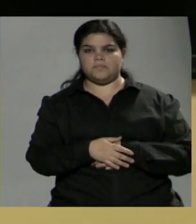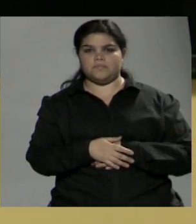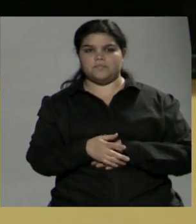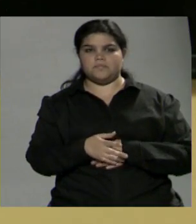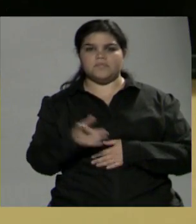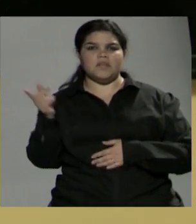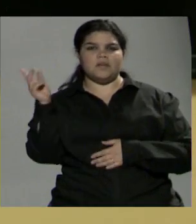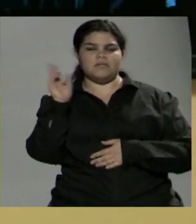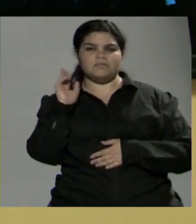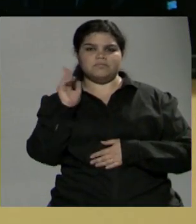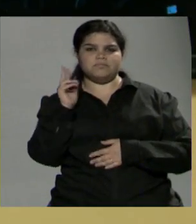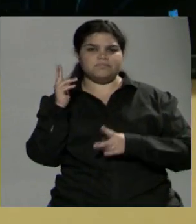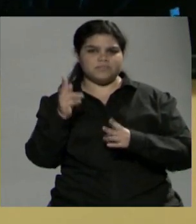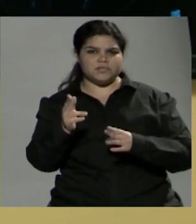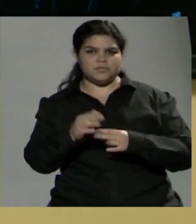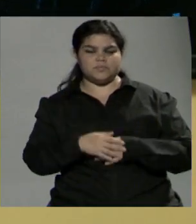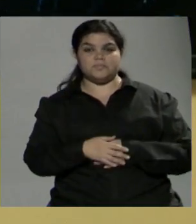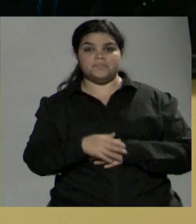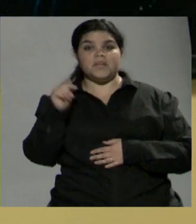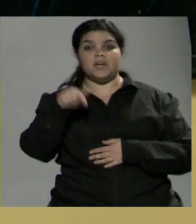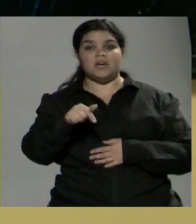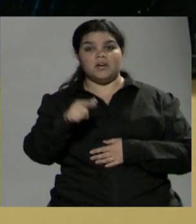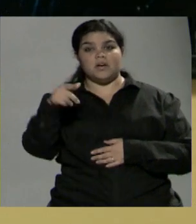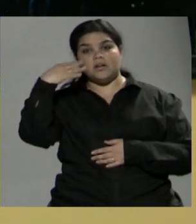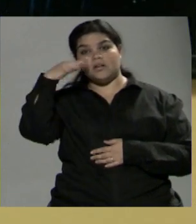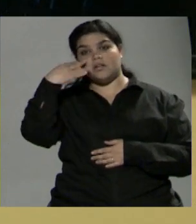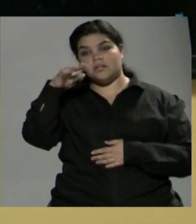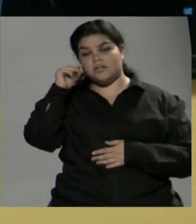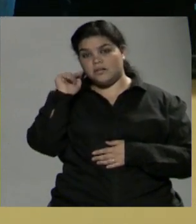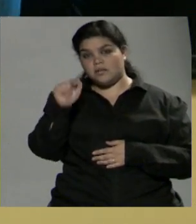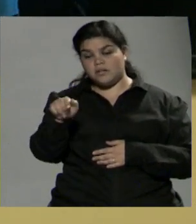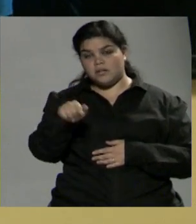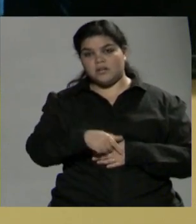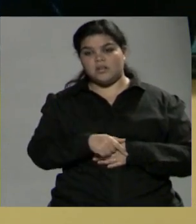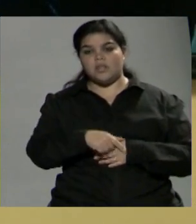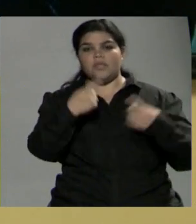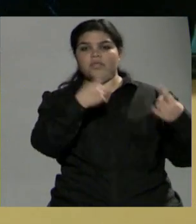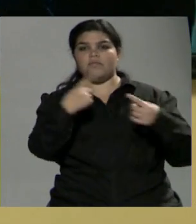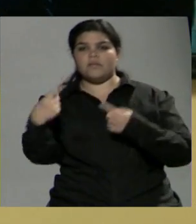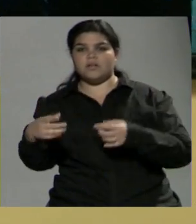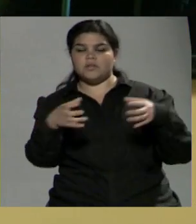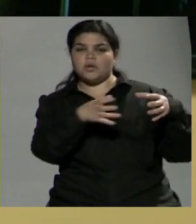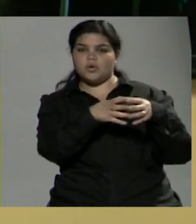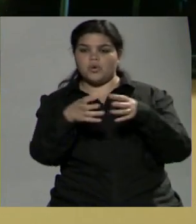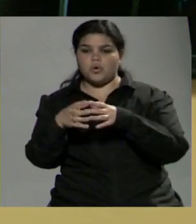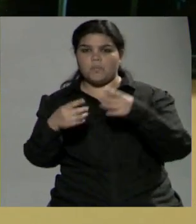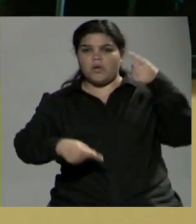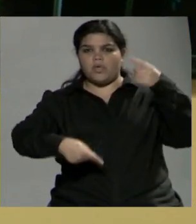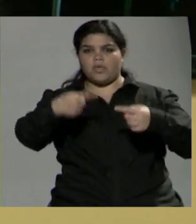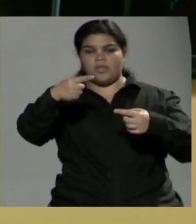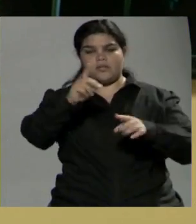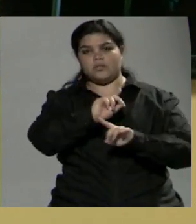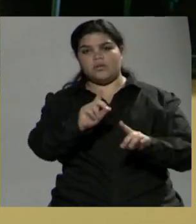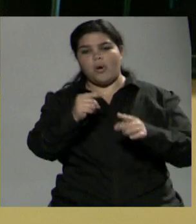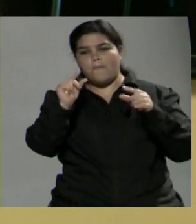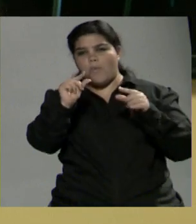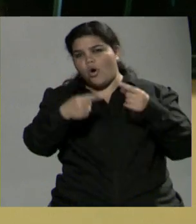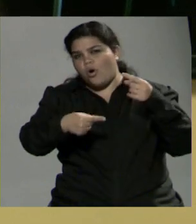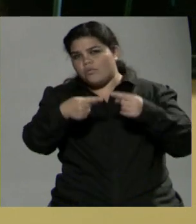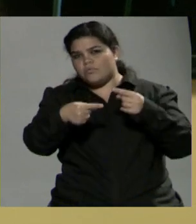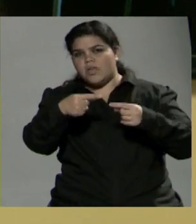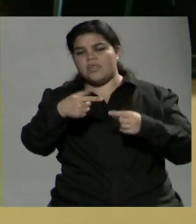Bien, ahí escuchamos a Cristina Fernández de Kirchner. La diferencia entre ambos partidos no fue tan ajustada en la categoría de